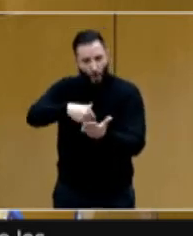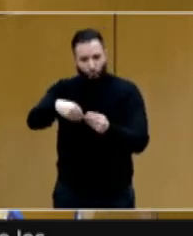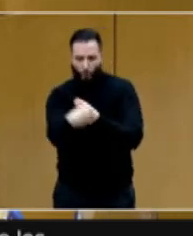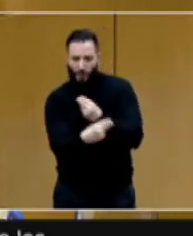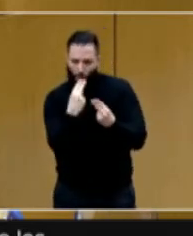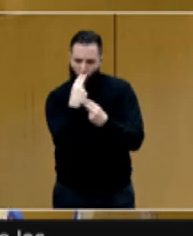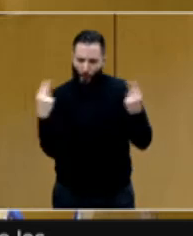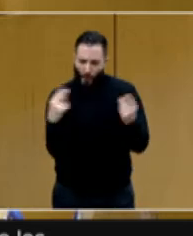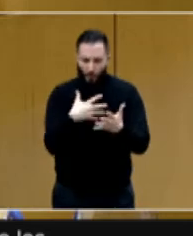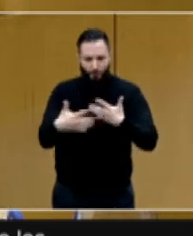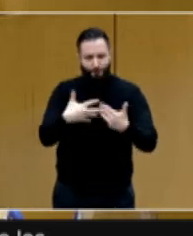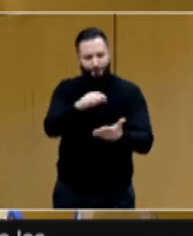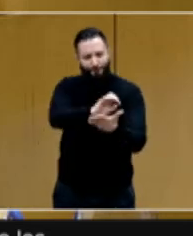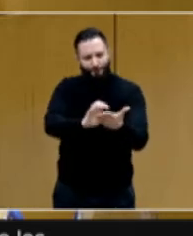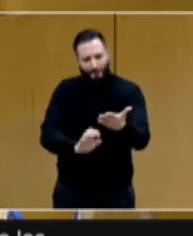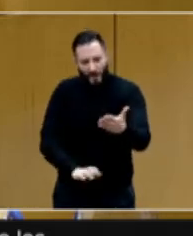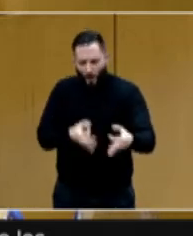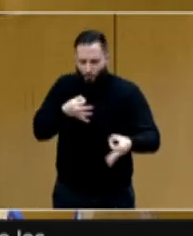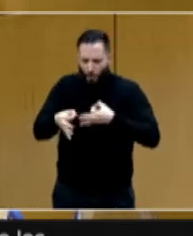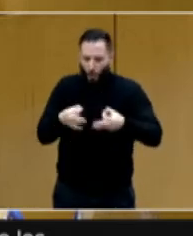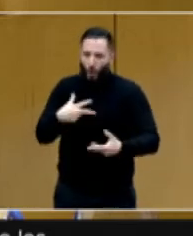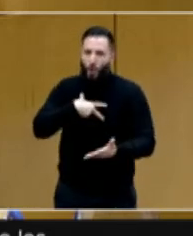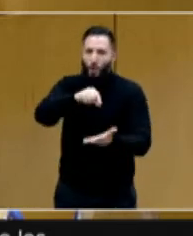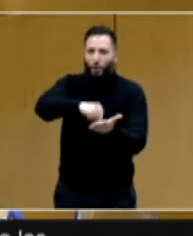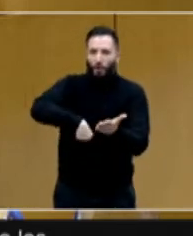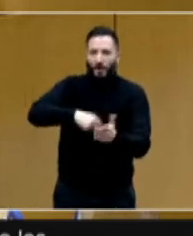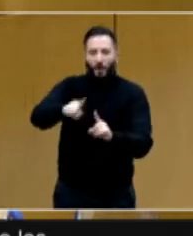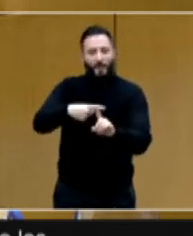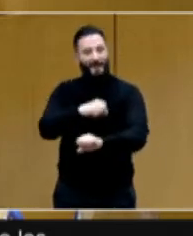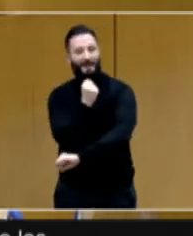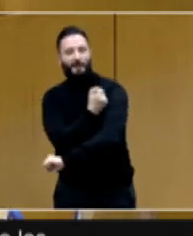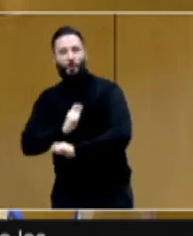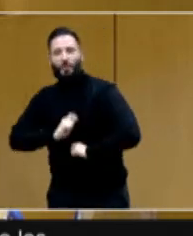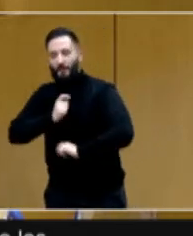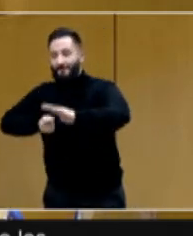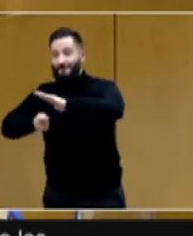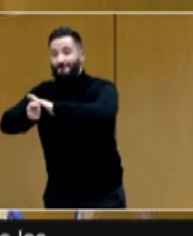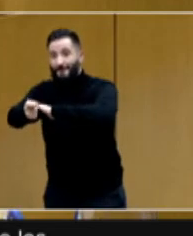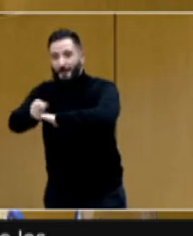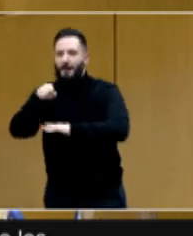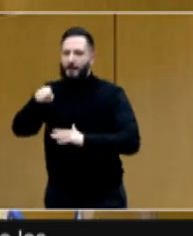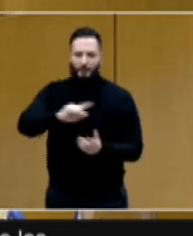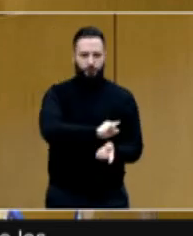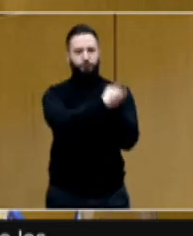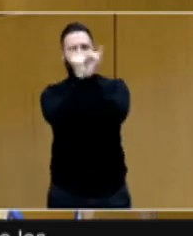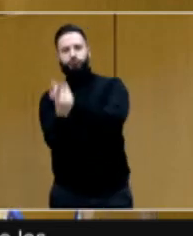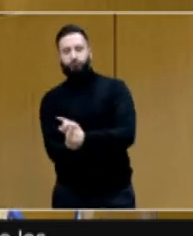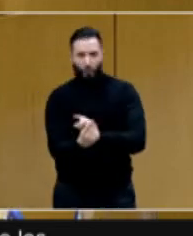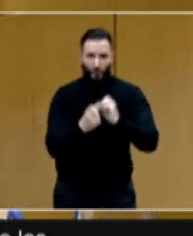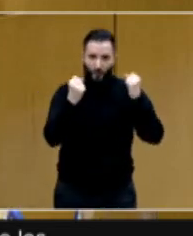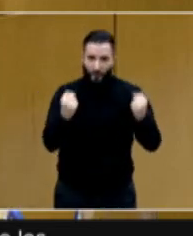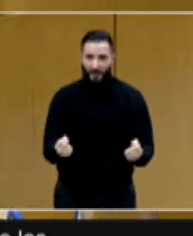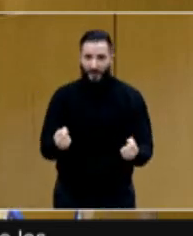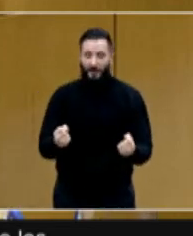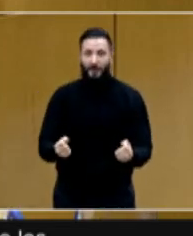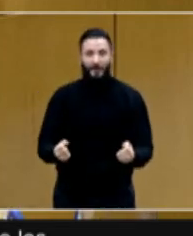a ser escrito en el protocolo notarial y en el registro civil Posteriormente se pone un cambio absoluto yo mi experiencia personal desde lo